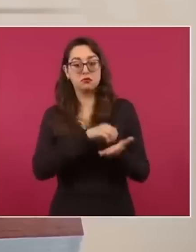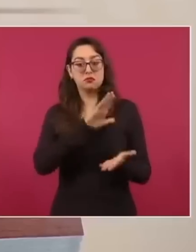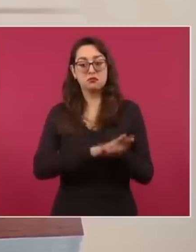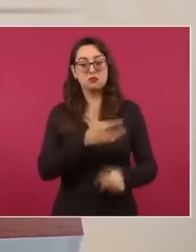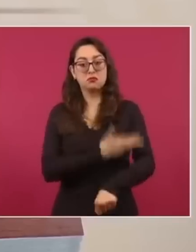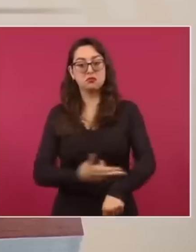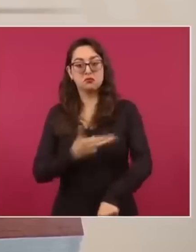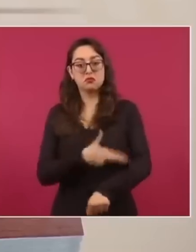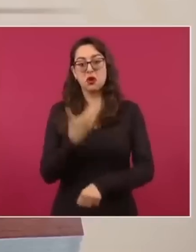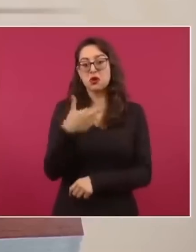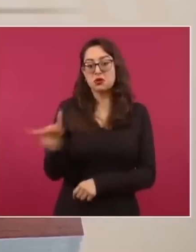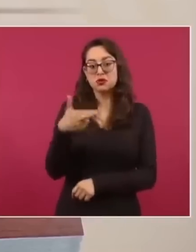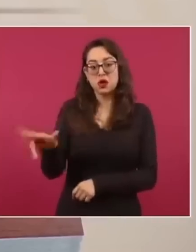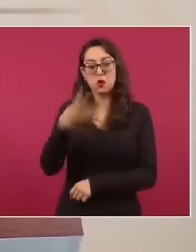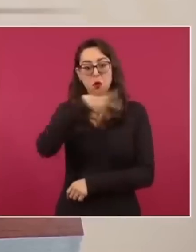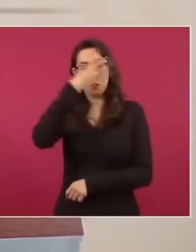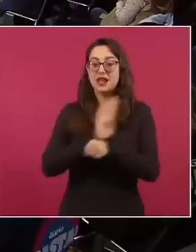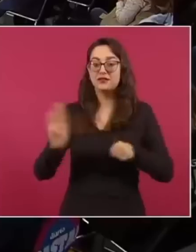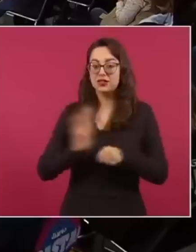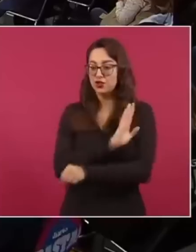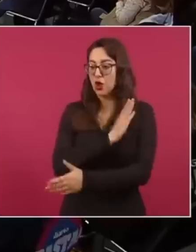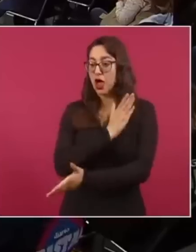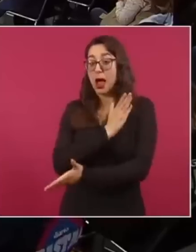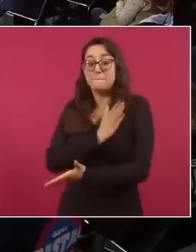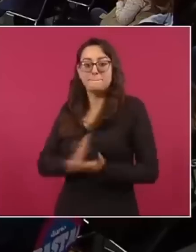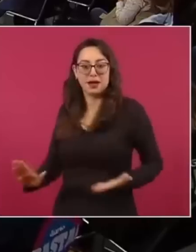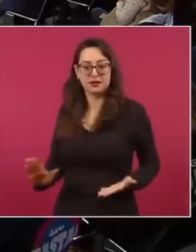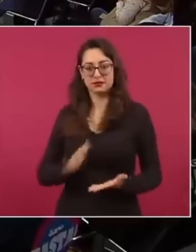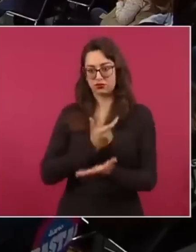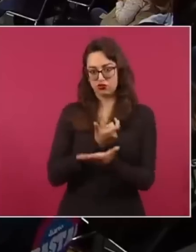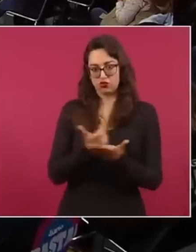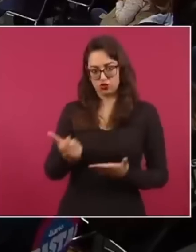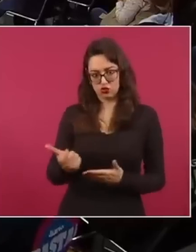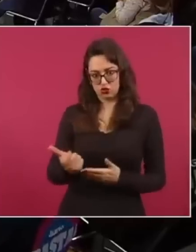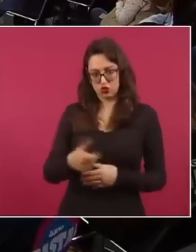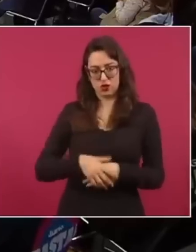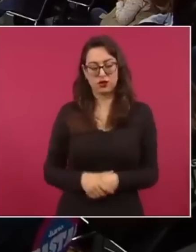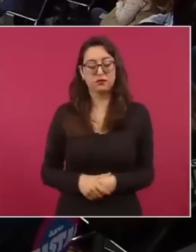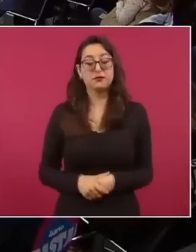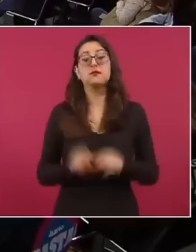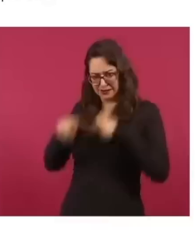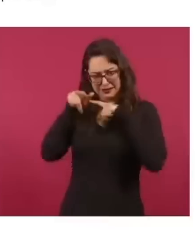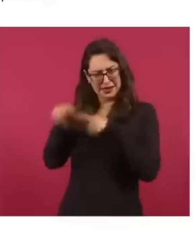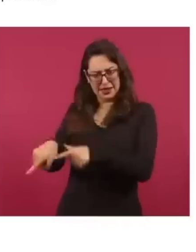de licencias, visas y cualquier otro trámite, atención personalizada en el aeropuerto,